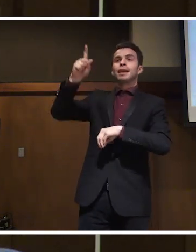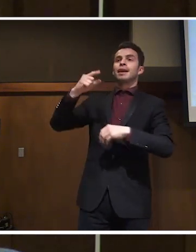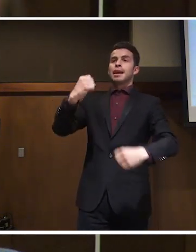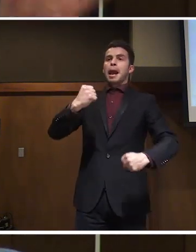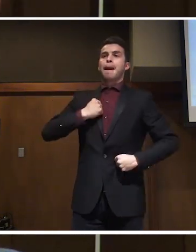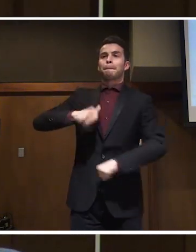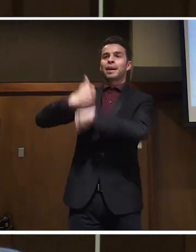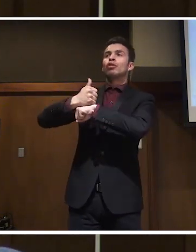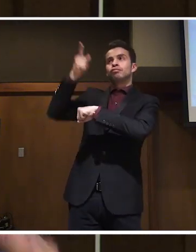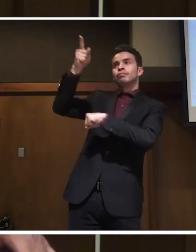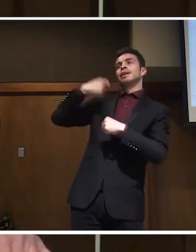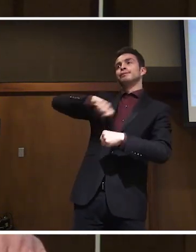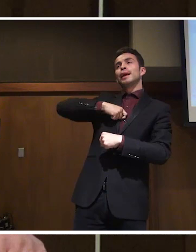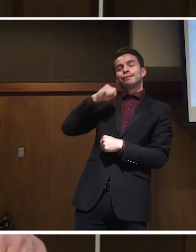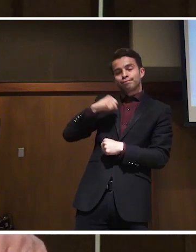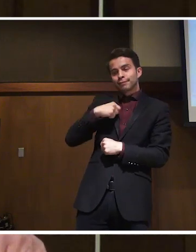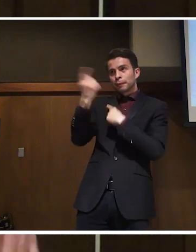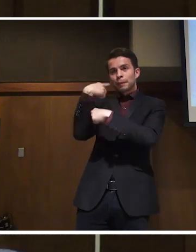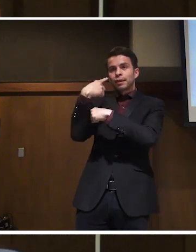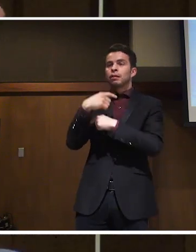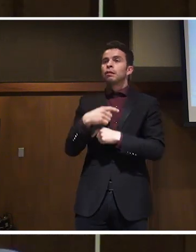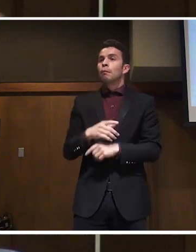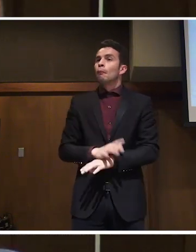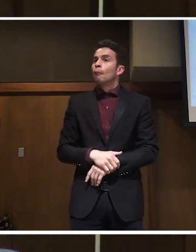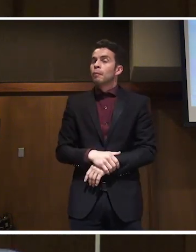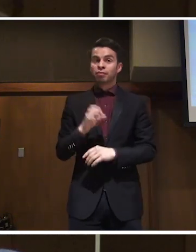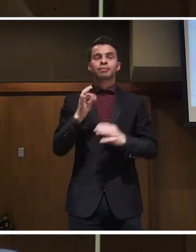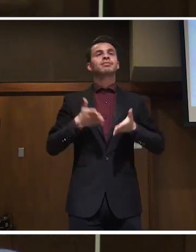era igual Quito que Bogotá. No había